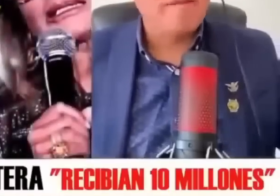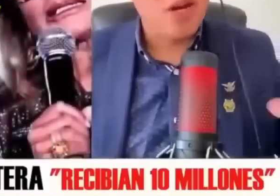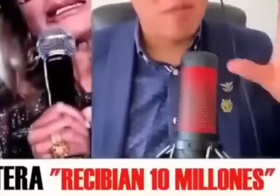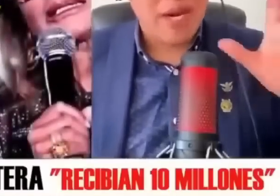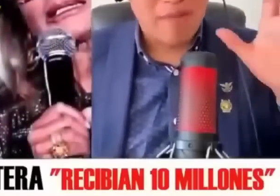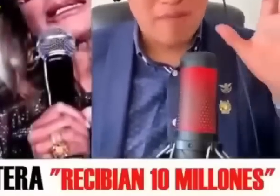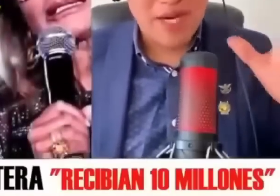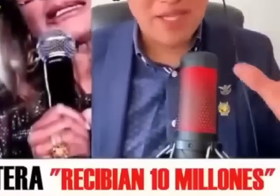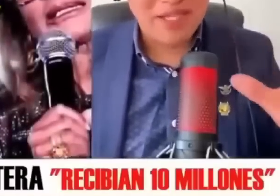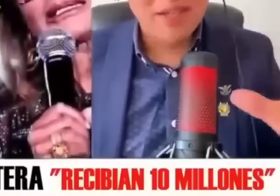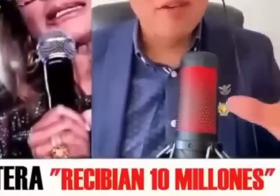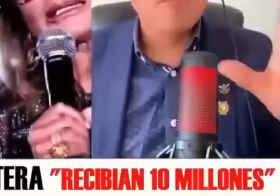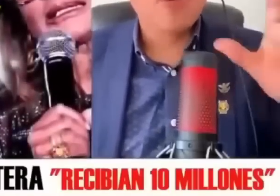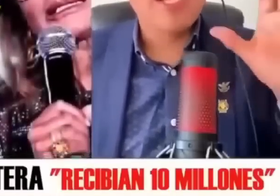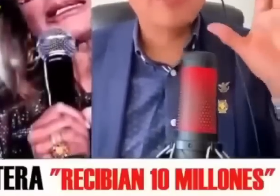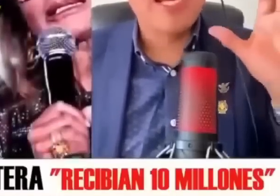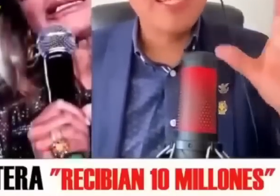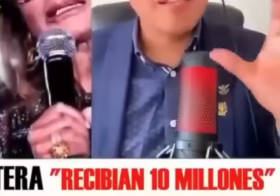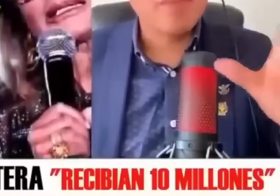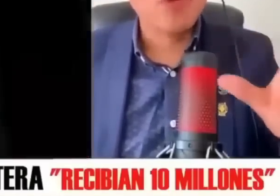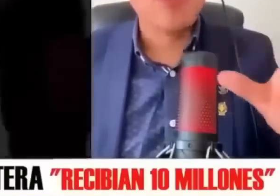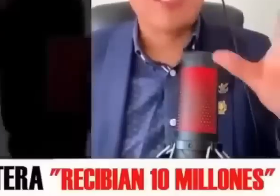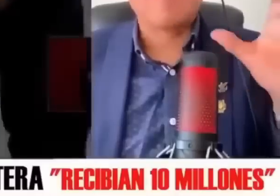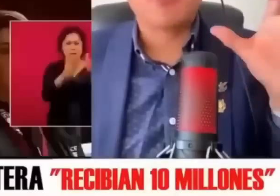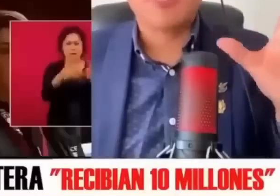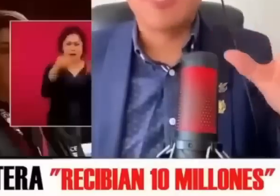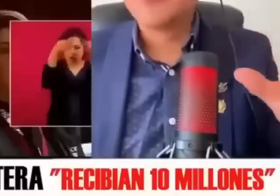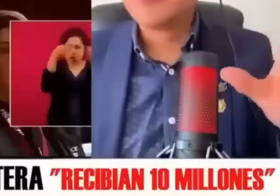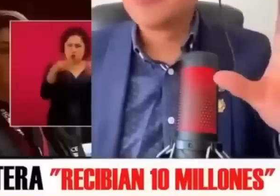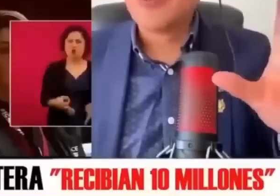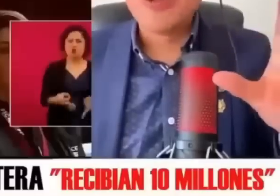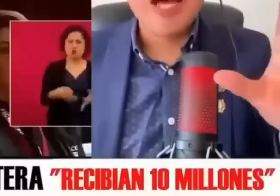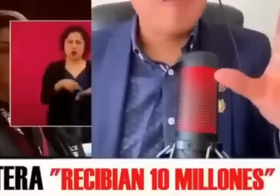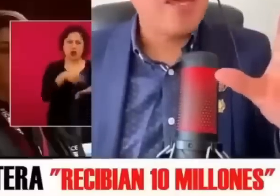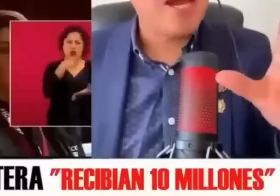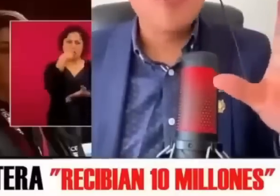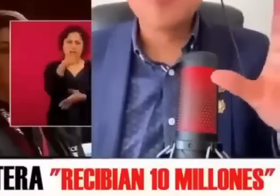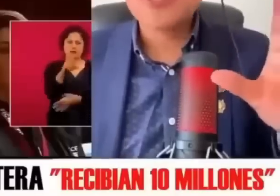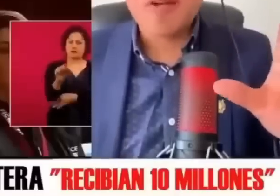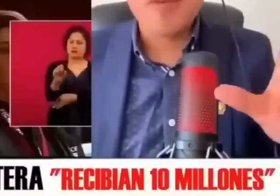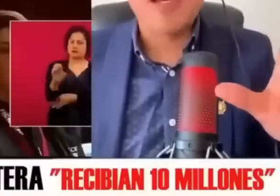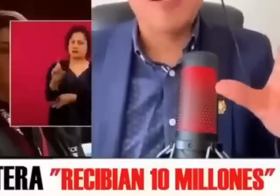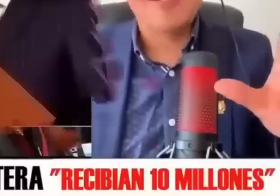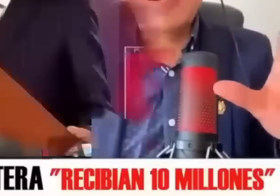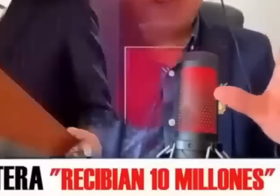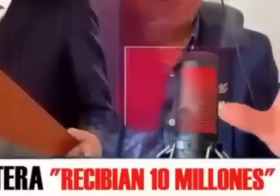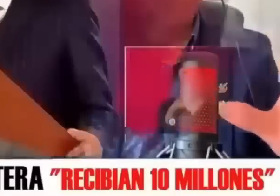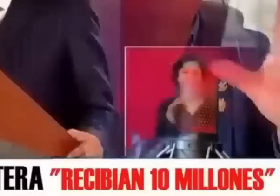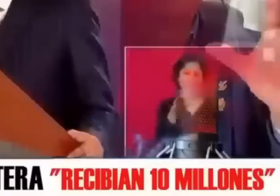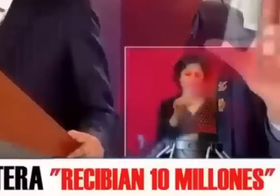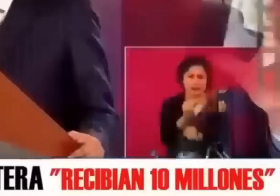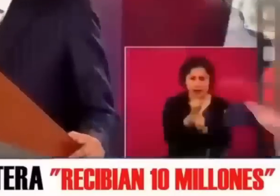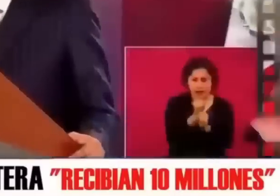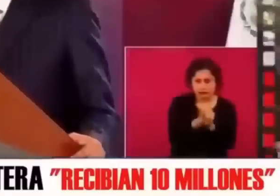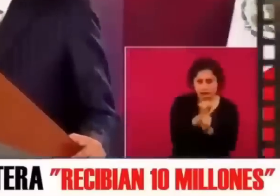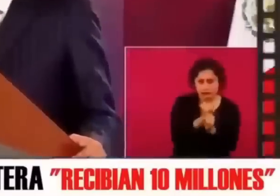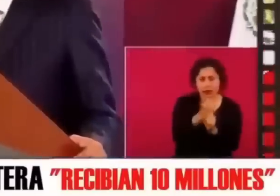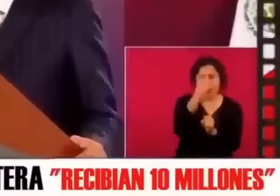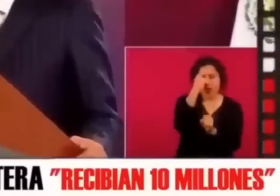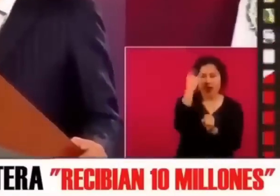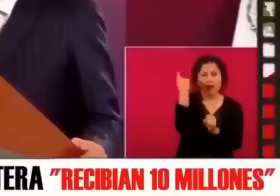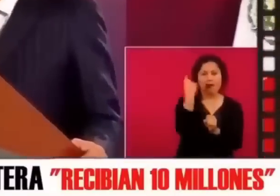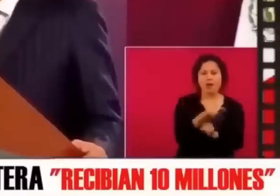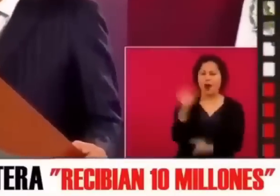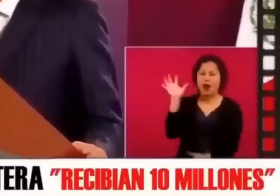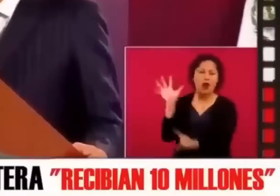Obrador, pero prepárate, porque hasta este punto la reportera todavía no sabía lo que se le